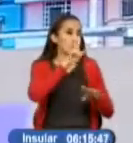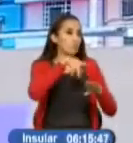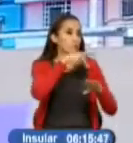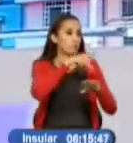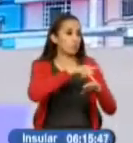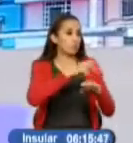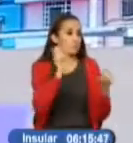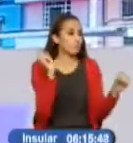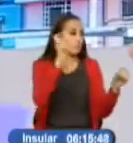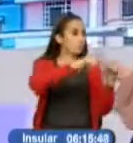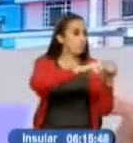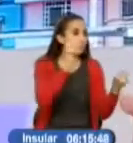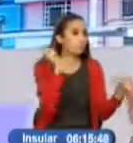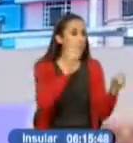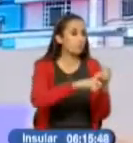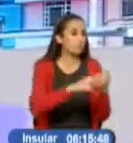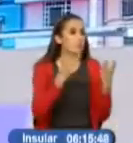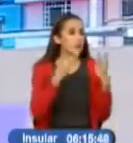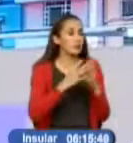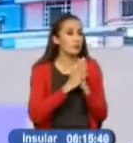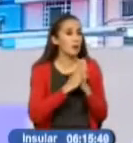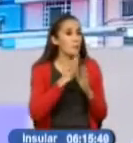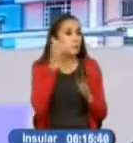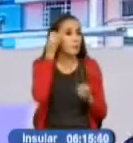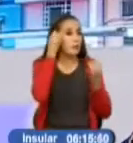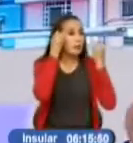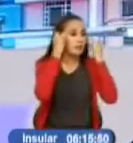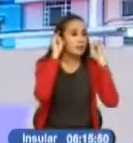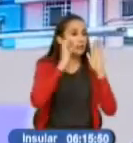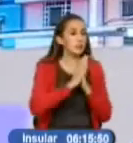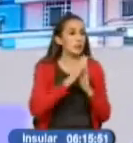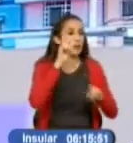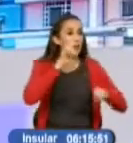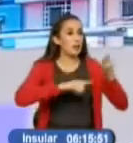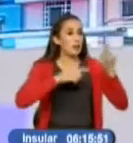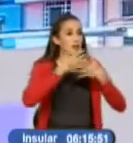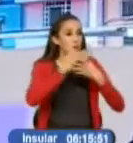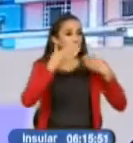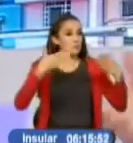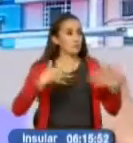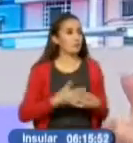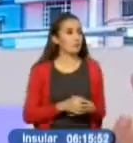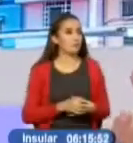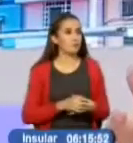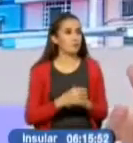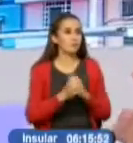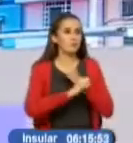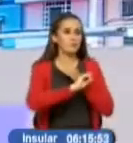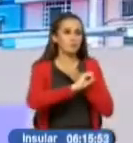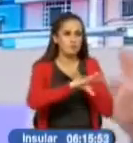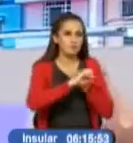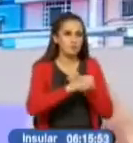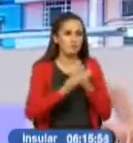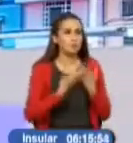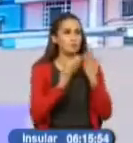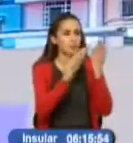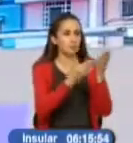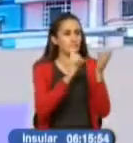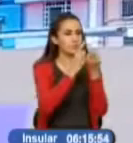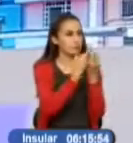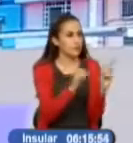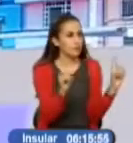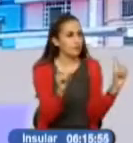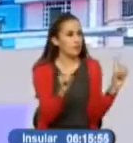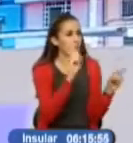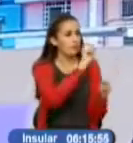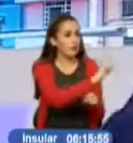de pertinencia y tienen criterios de carácter técnico en relación a su malla curricular, etcétera. Esta es una oferta importante, es una oferta diversa.